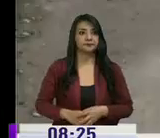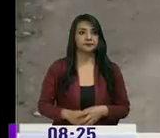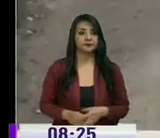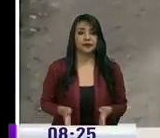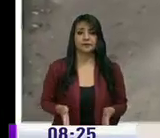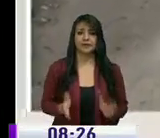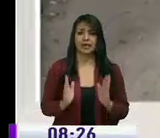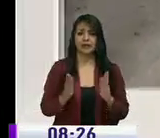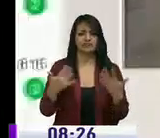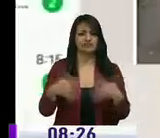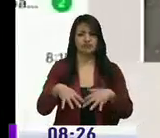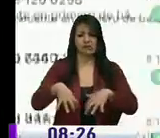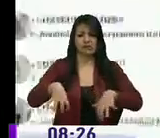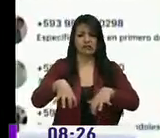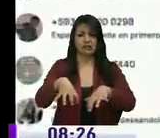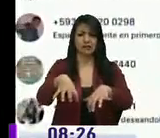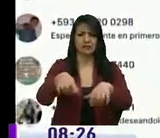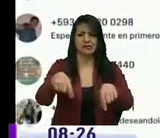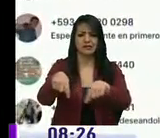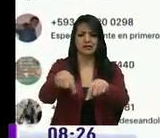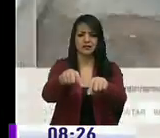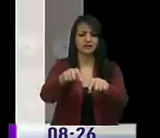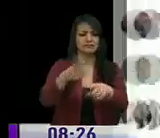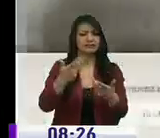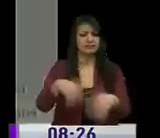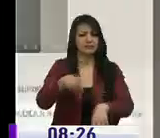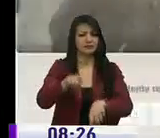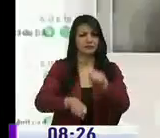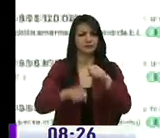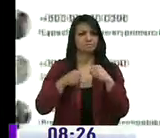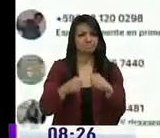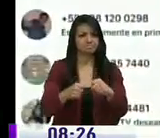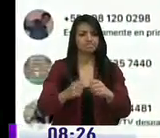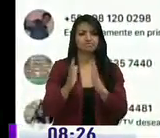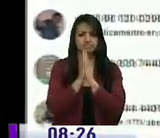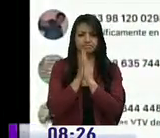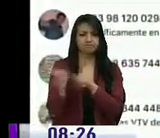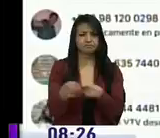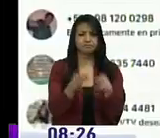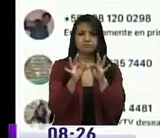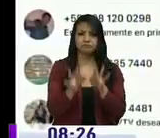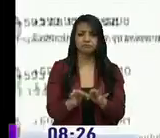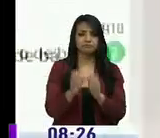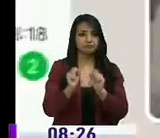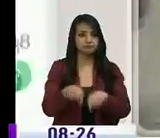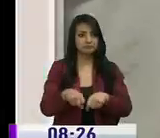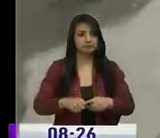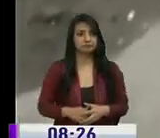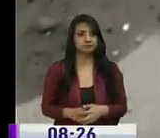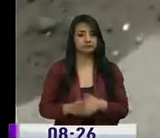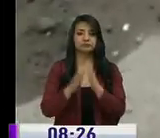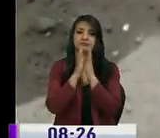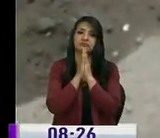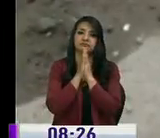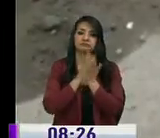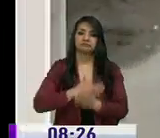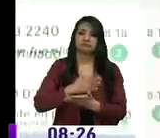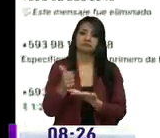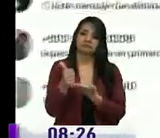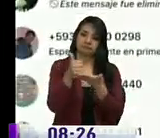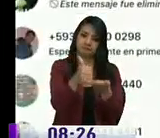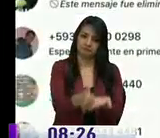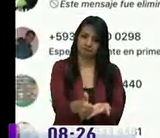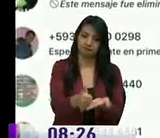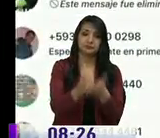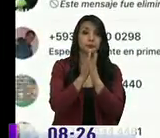vía. Pobre vía, ¿no? Muy mal estado. Realmente, vean. Así que, por favor, la ayuda